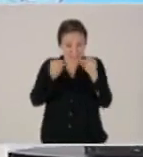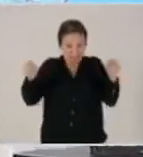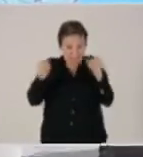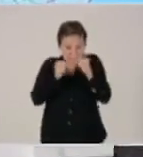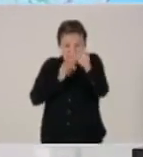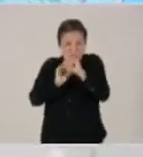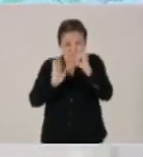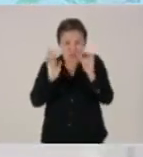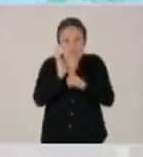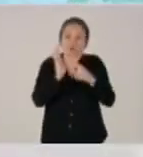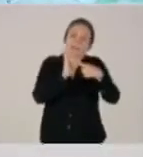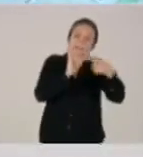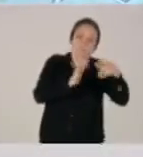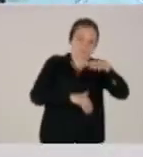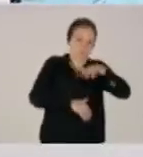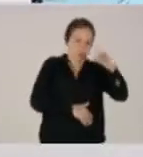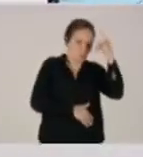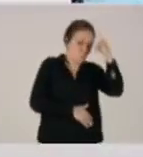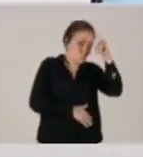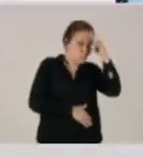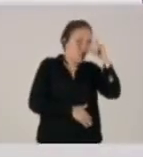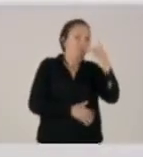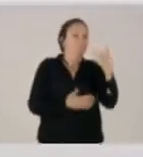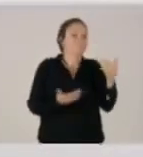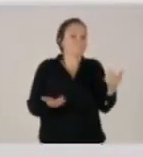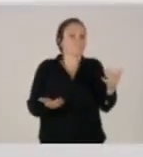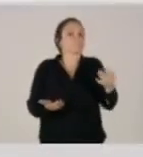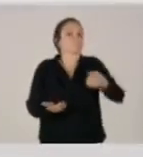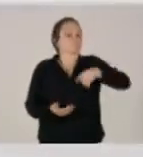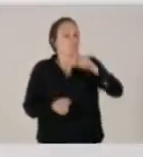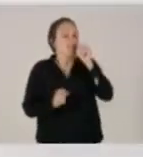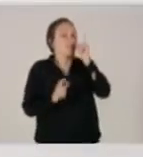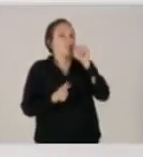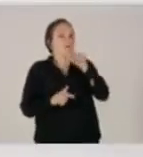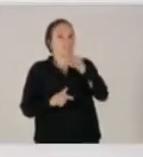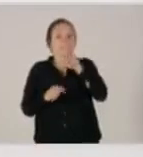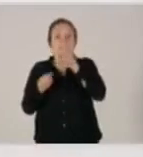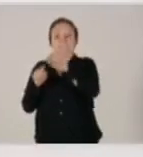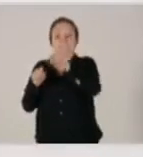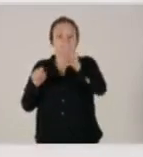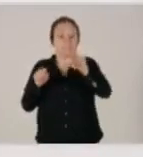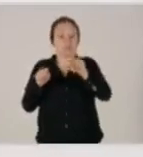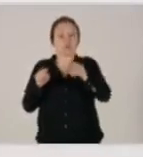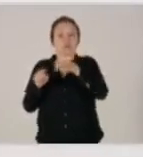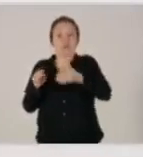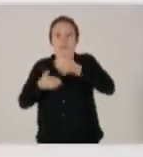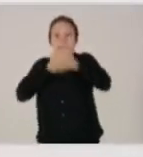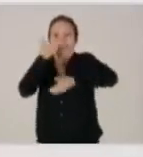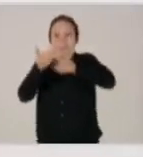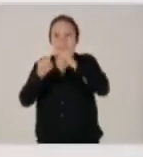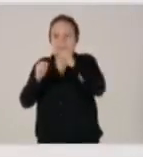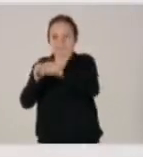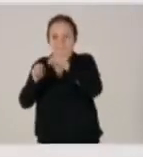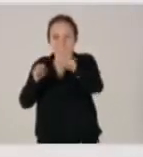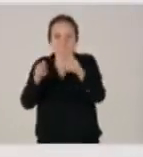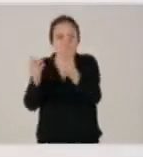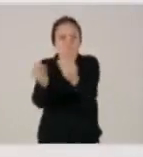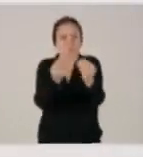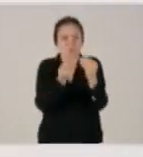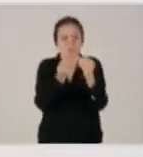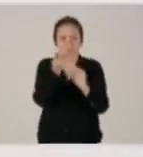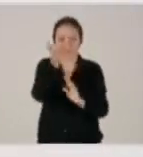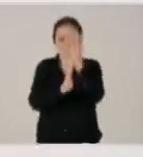de weimar Pues nos encontramos con que hay muchos puntos calientes en el interior del mismo el incendio